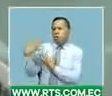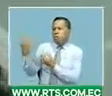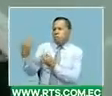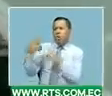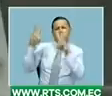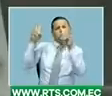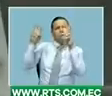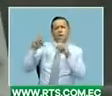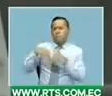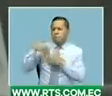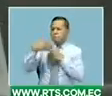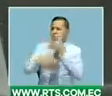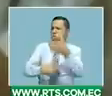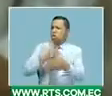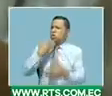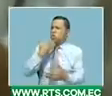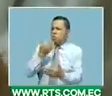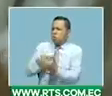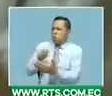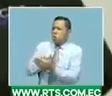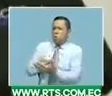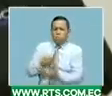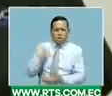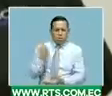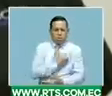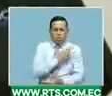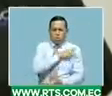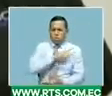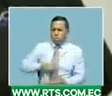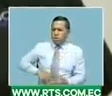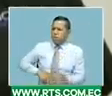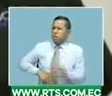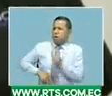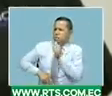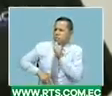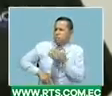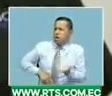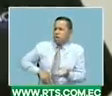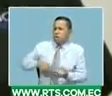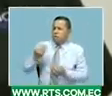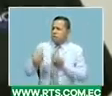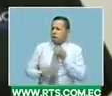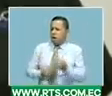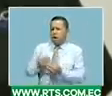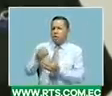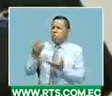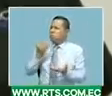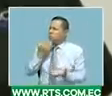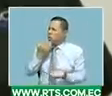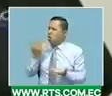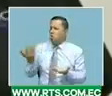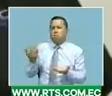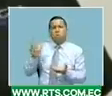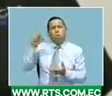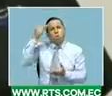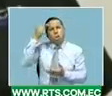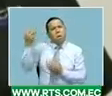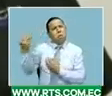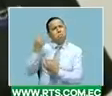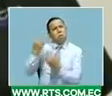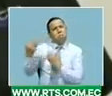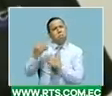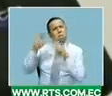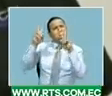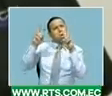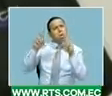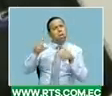los procesos de importación para privados. Todavía no existe un acercamiento oficial por parte del gobierno hacia los distribuidores de